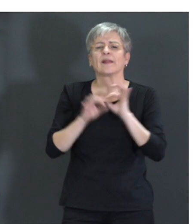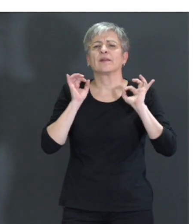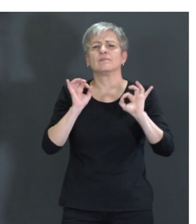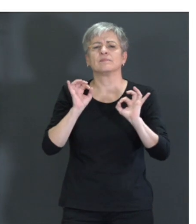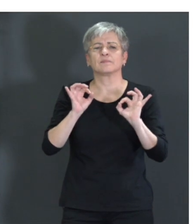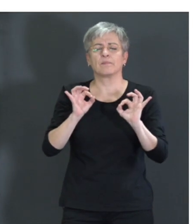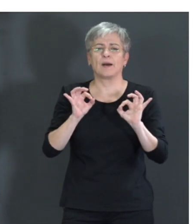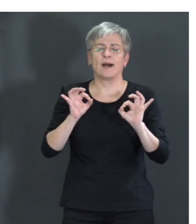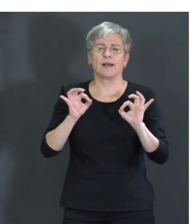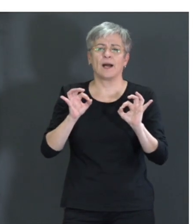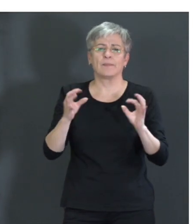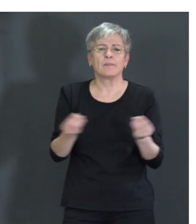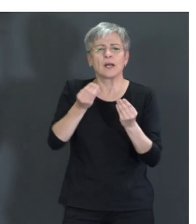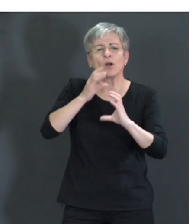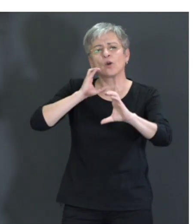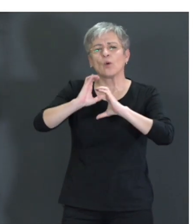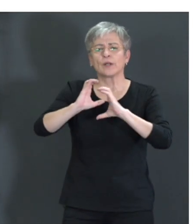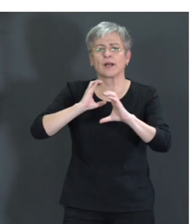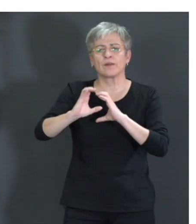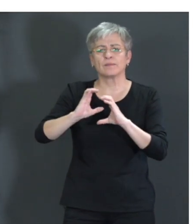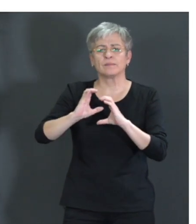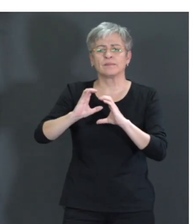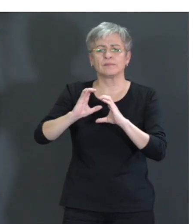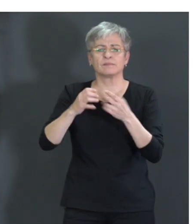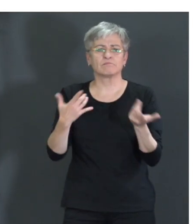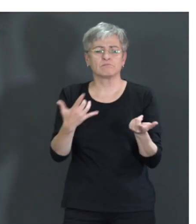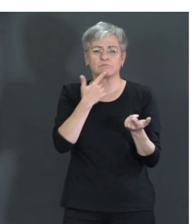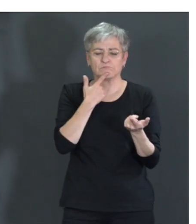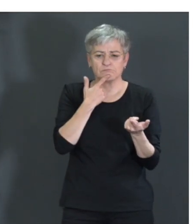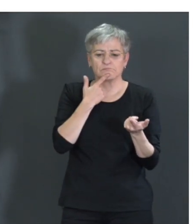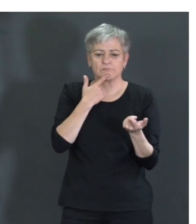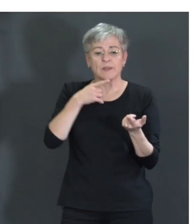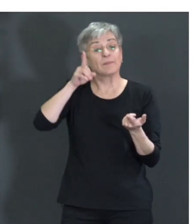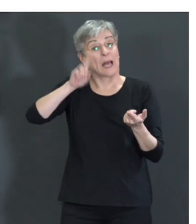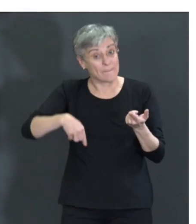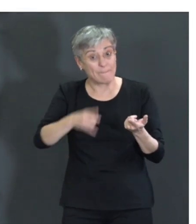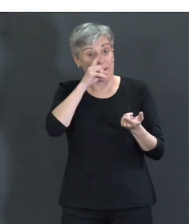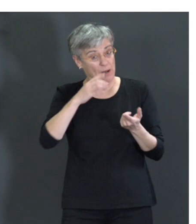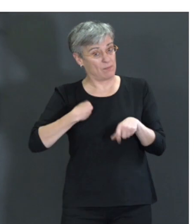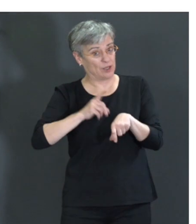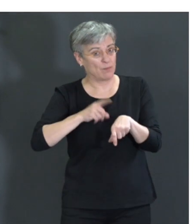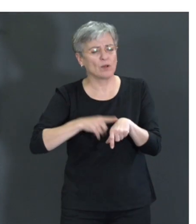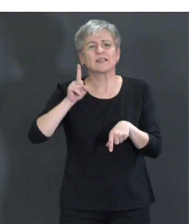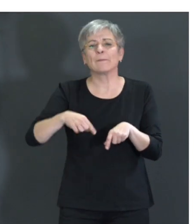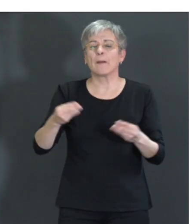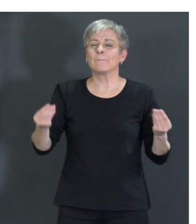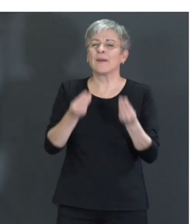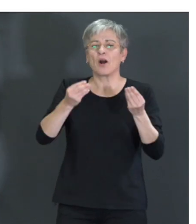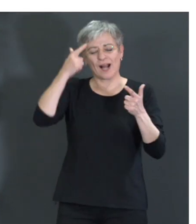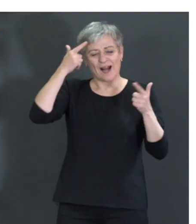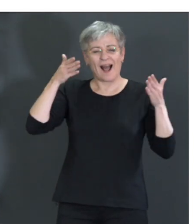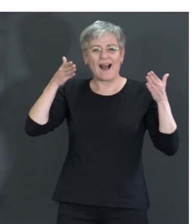todo para mejorar la comunicación, para ejercitar la memoria y también de esa manera mejorar la atención